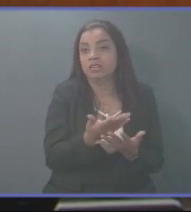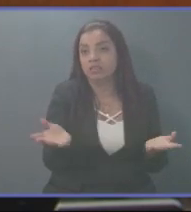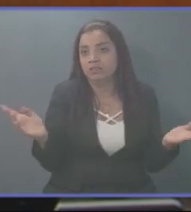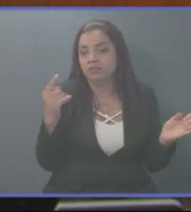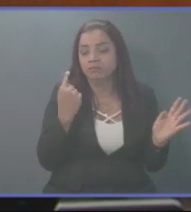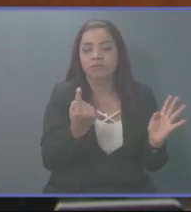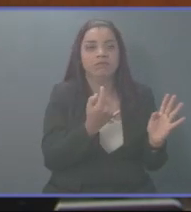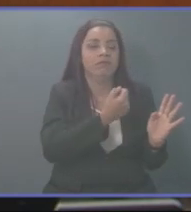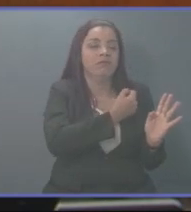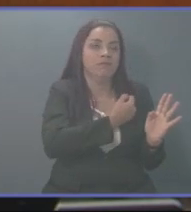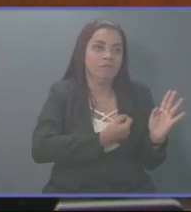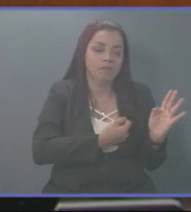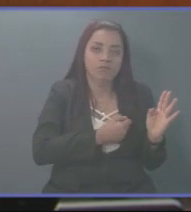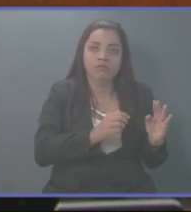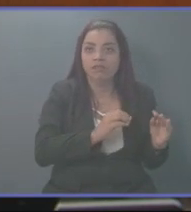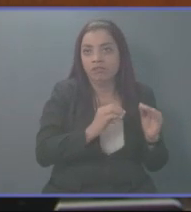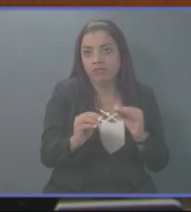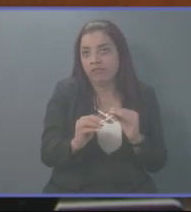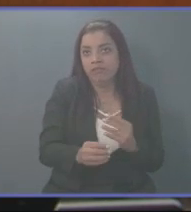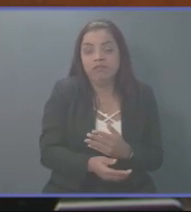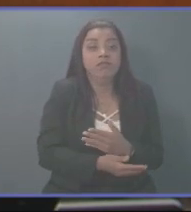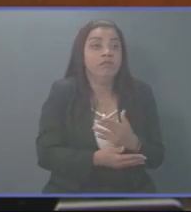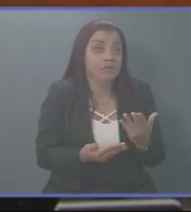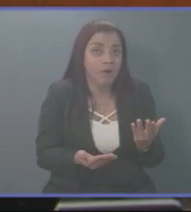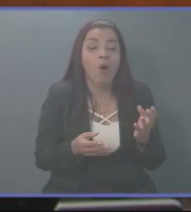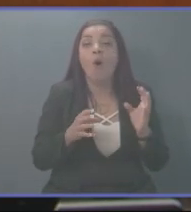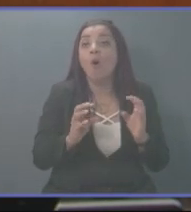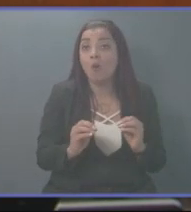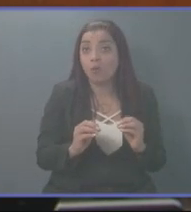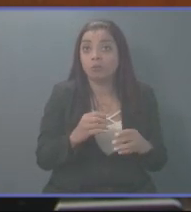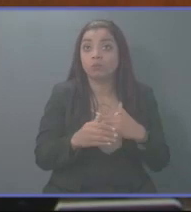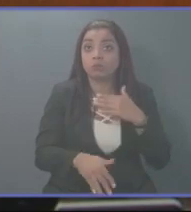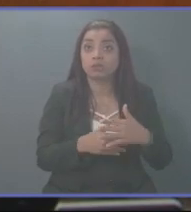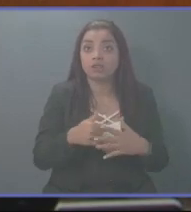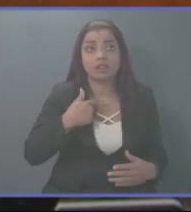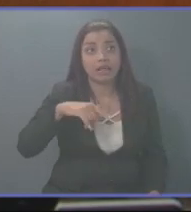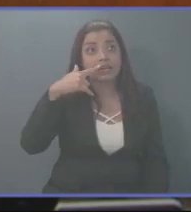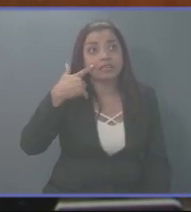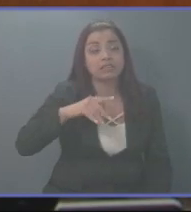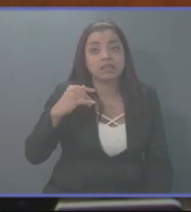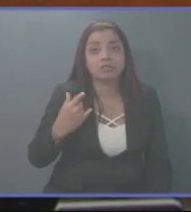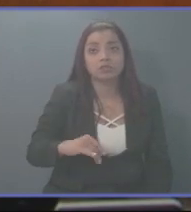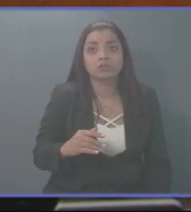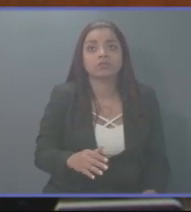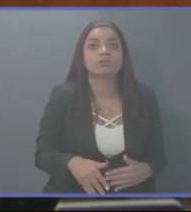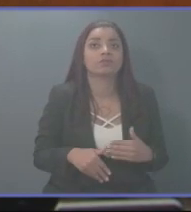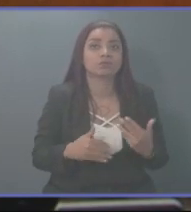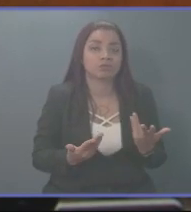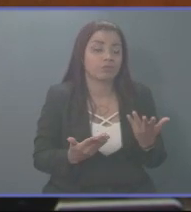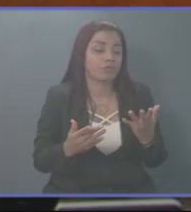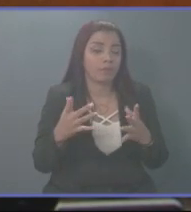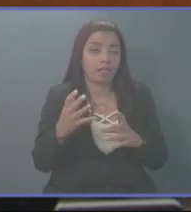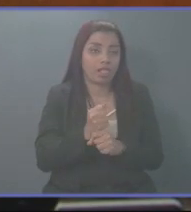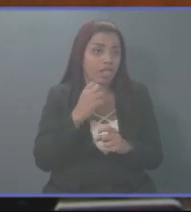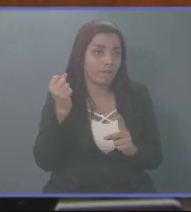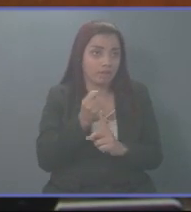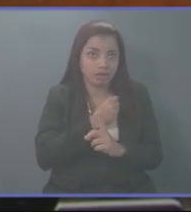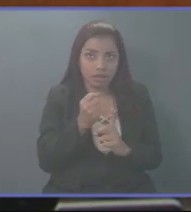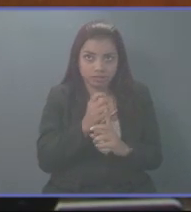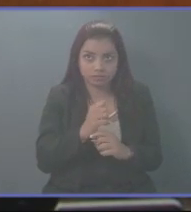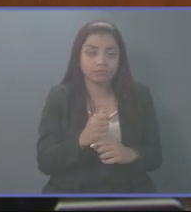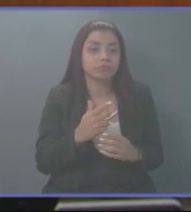sean víctimas de desplazamiento forzado interno o aquellas que están en riesgo de serlo a causa de la violencia.